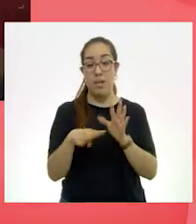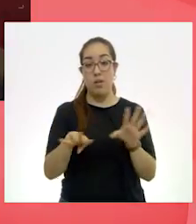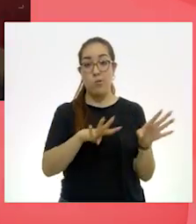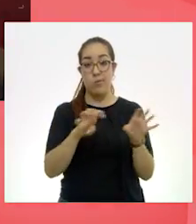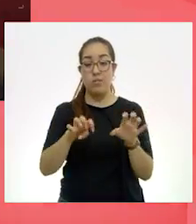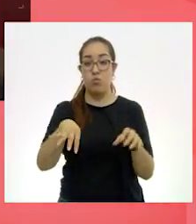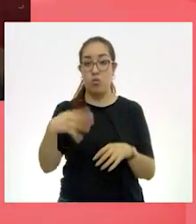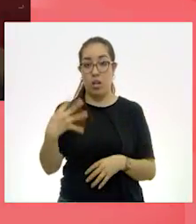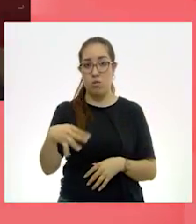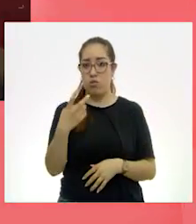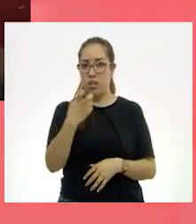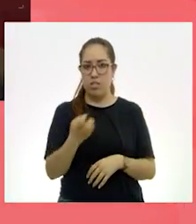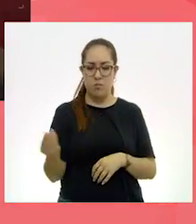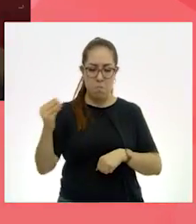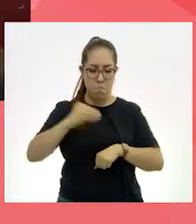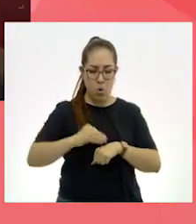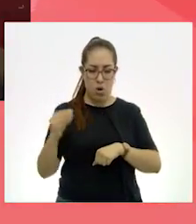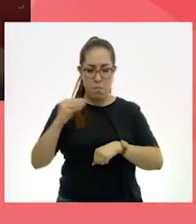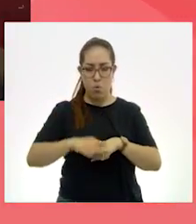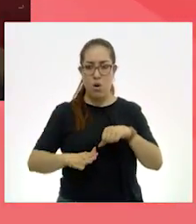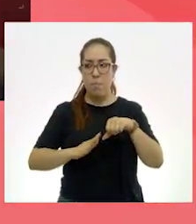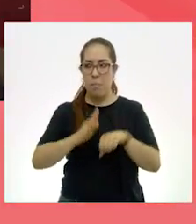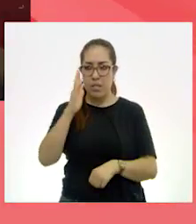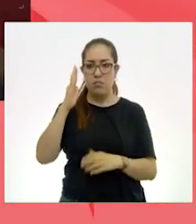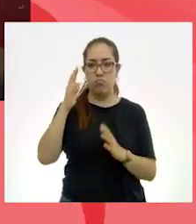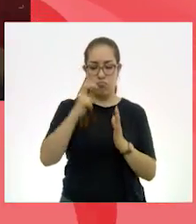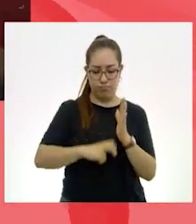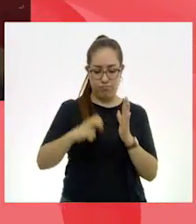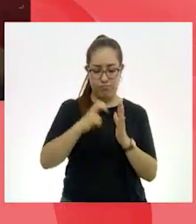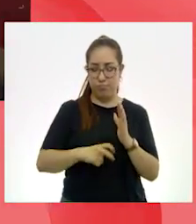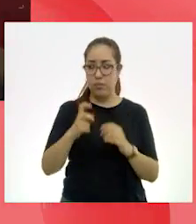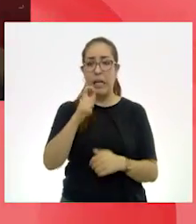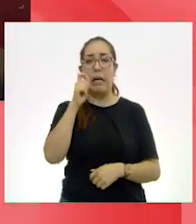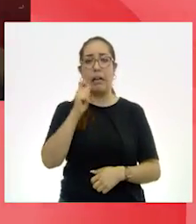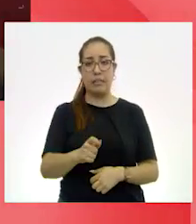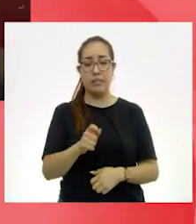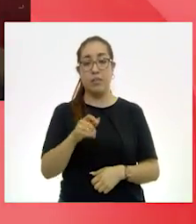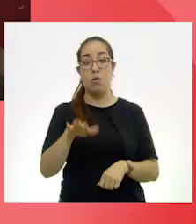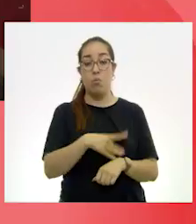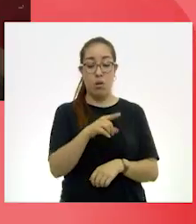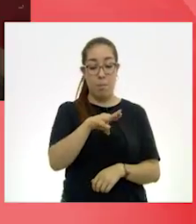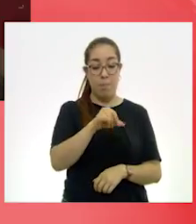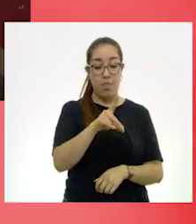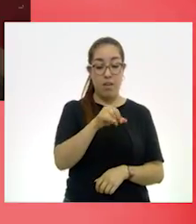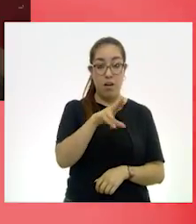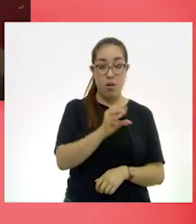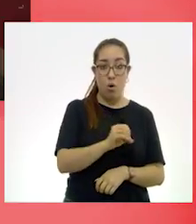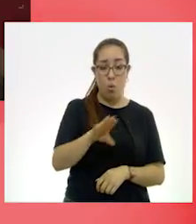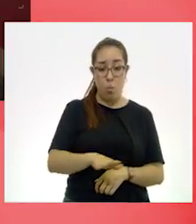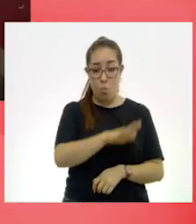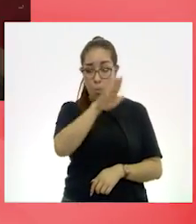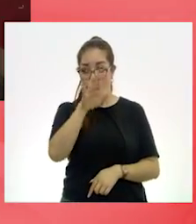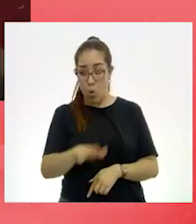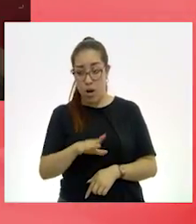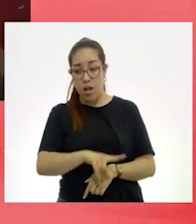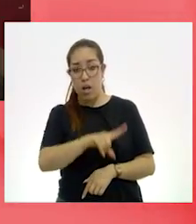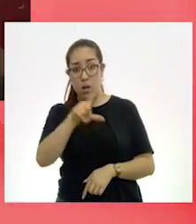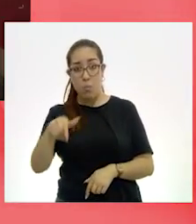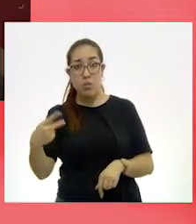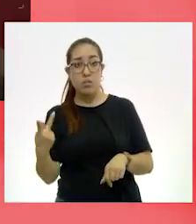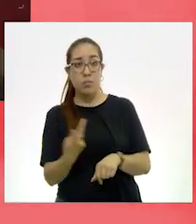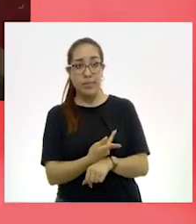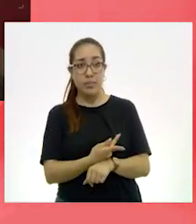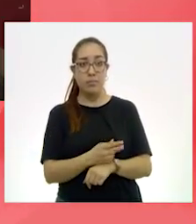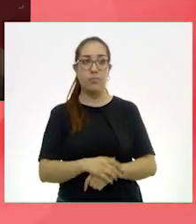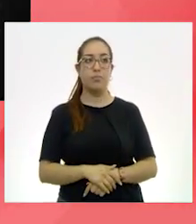básicamente el mismo. Las adiciones tienen que ver con, una vez que Madero muere, ya no es, el considerando ya no